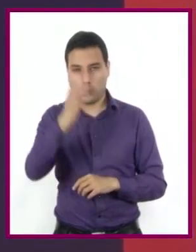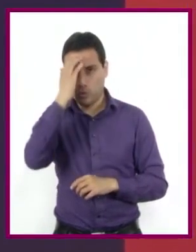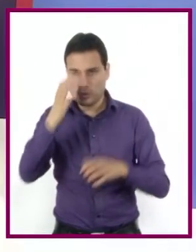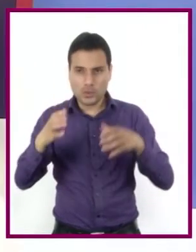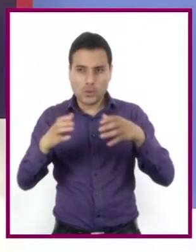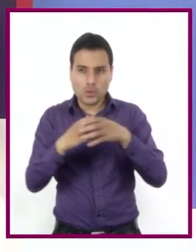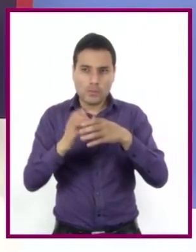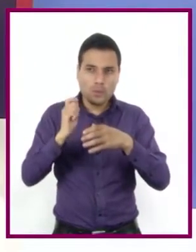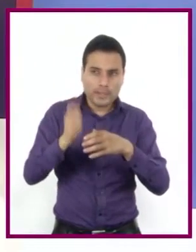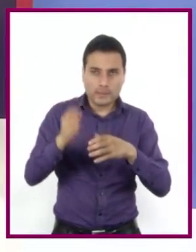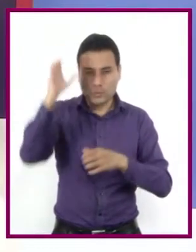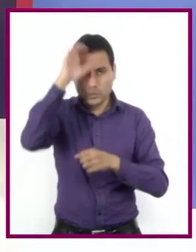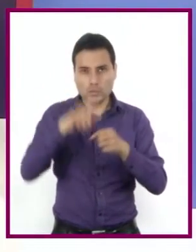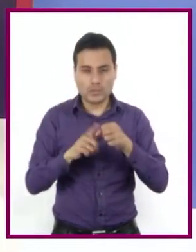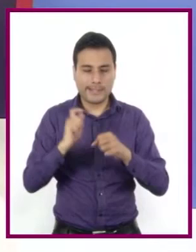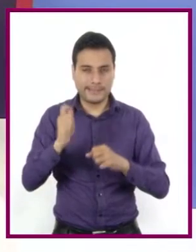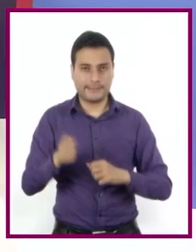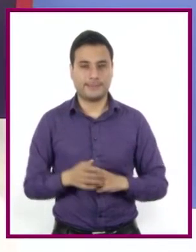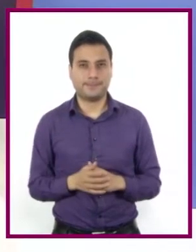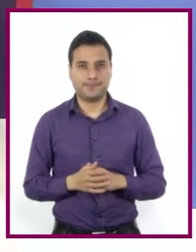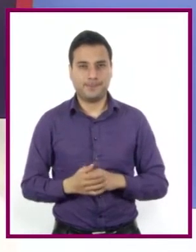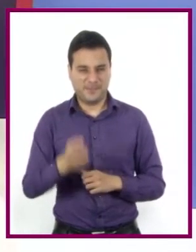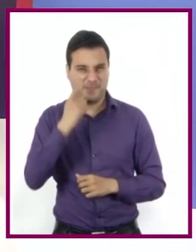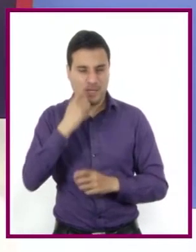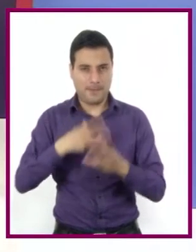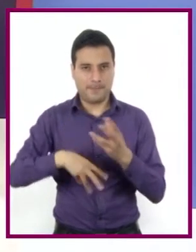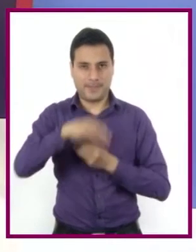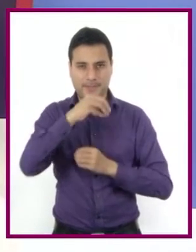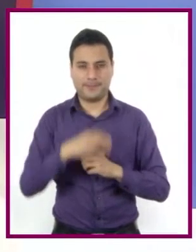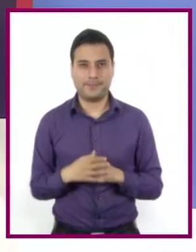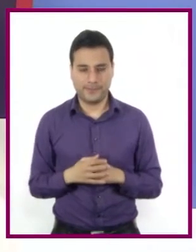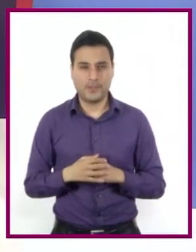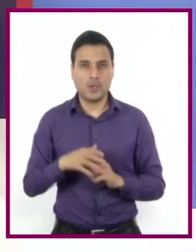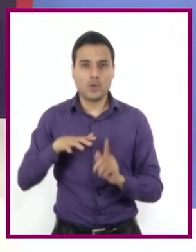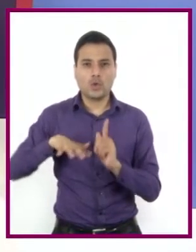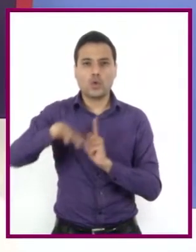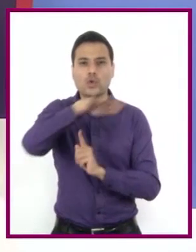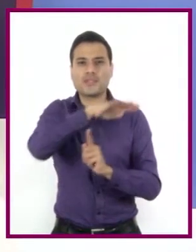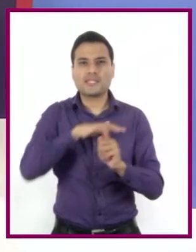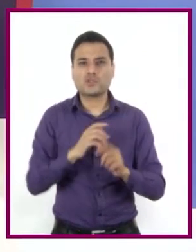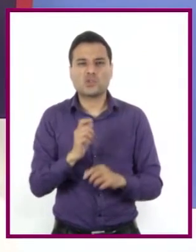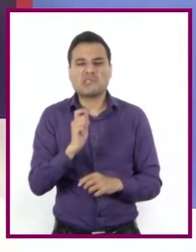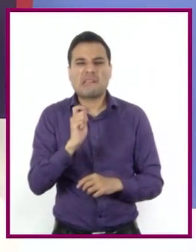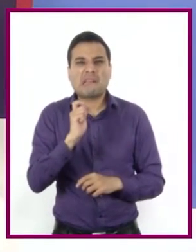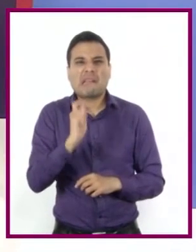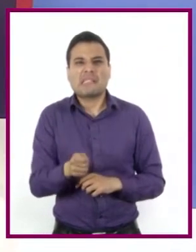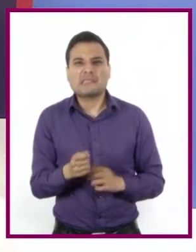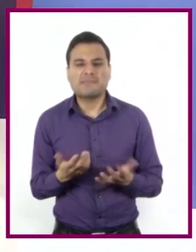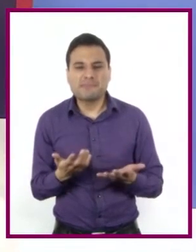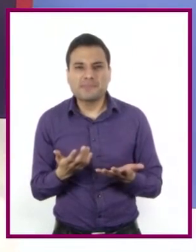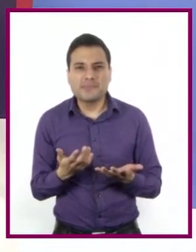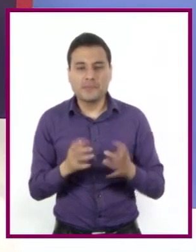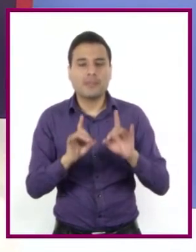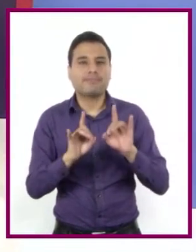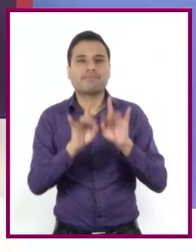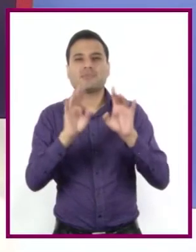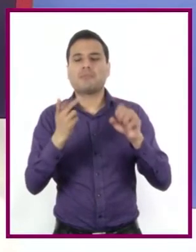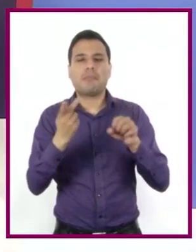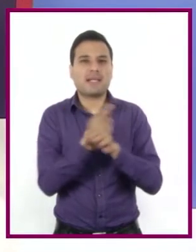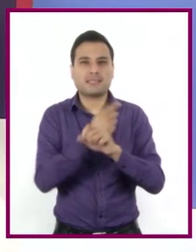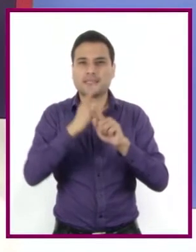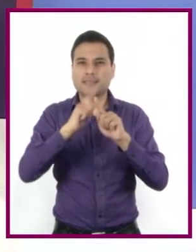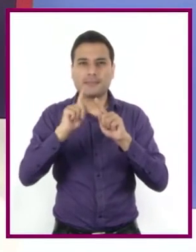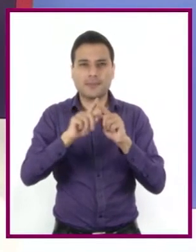cultura. Por otra parte, el contexto social está referido a todas aquellas circunstancias que envuelven los